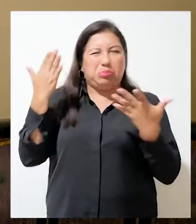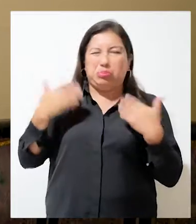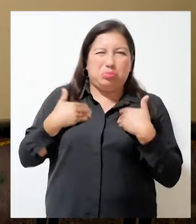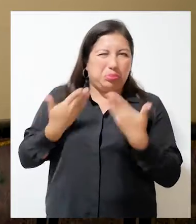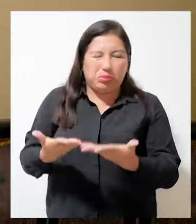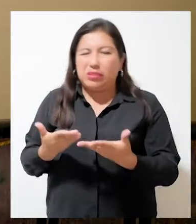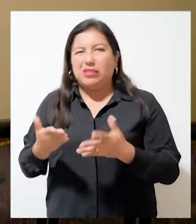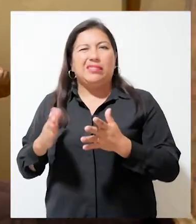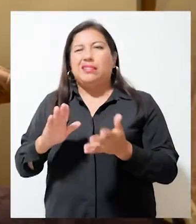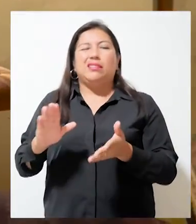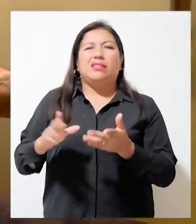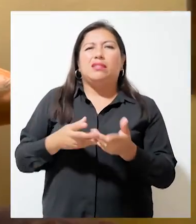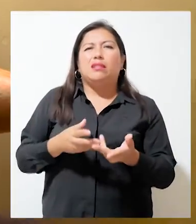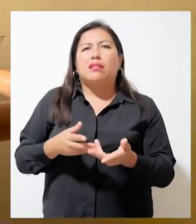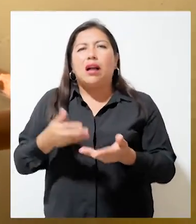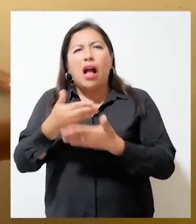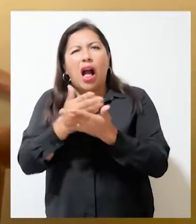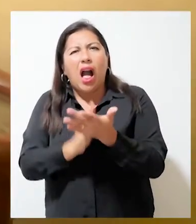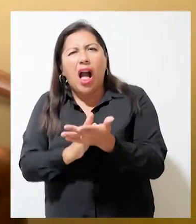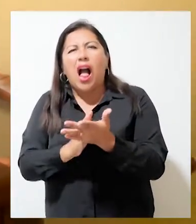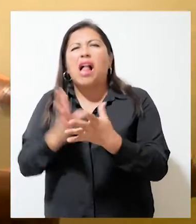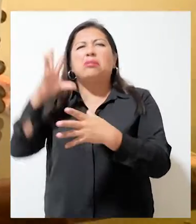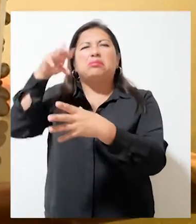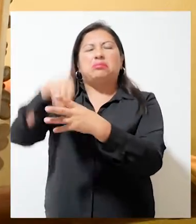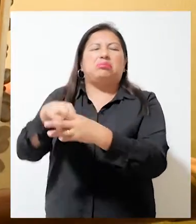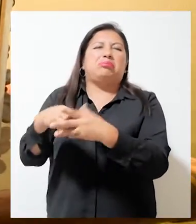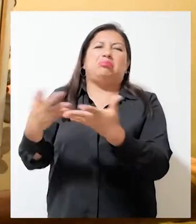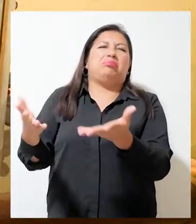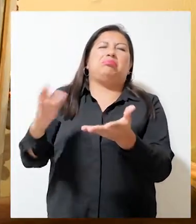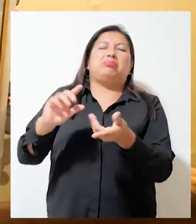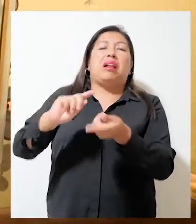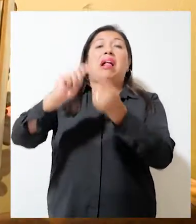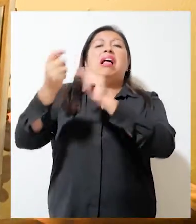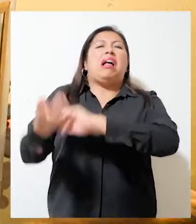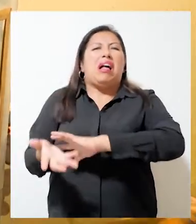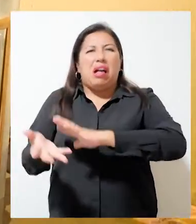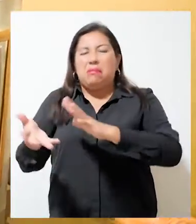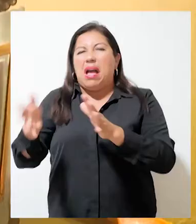estamos contaminados por algo que nos hizo así, ¿no?